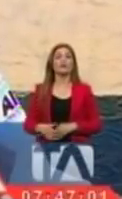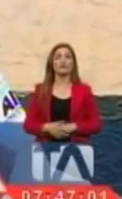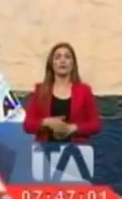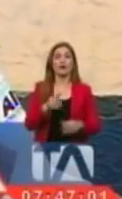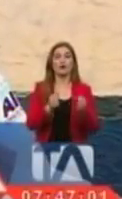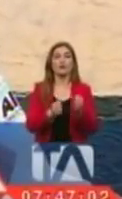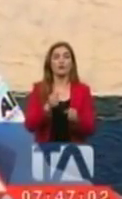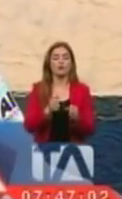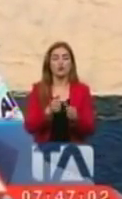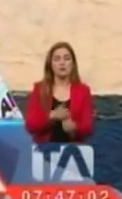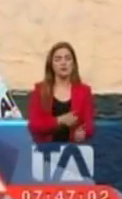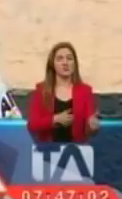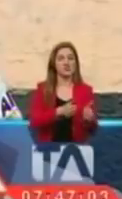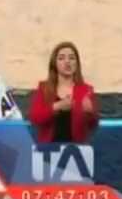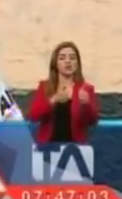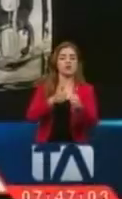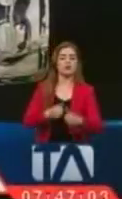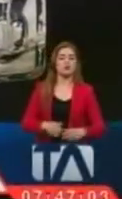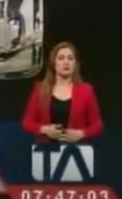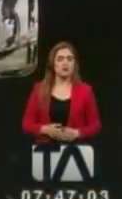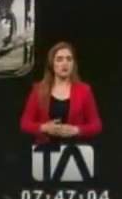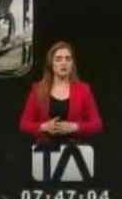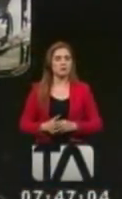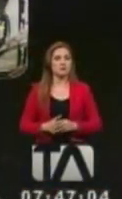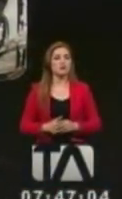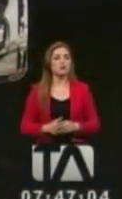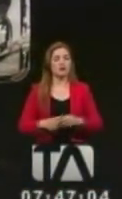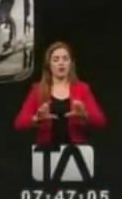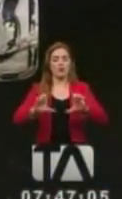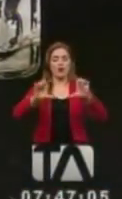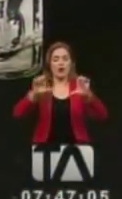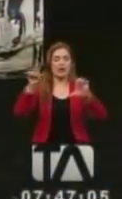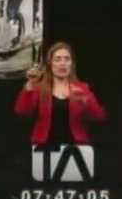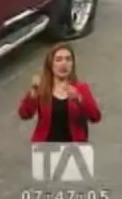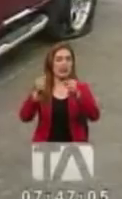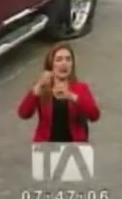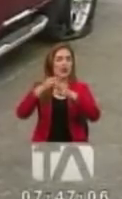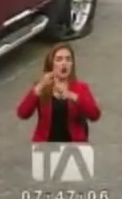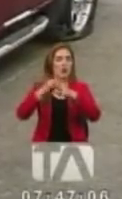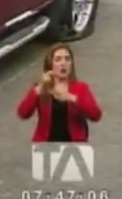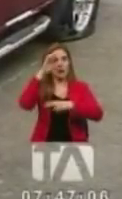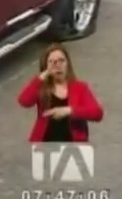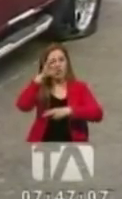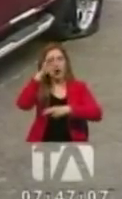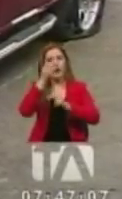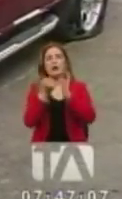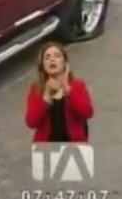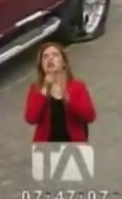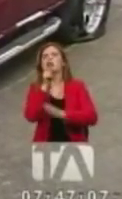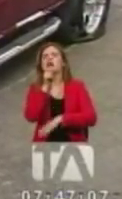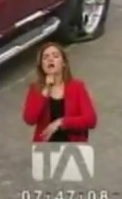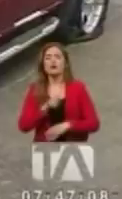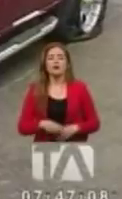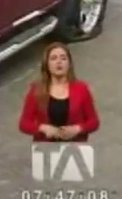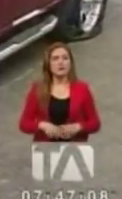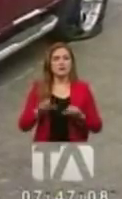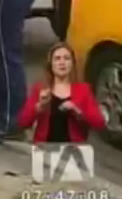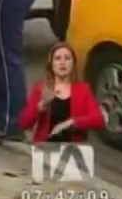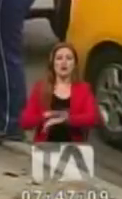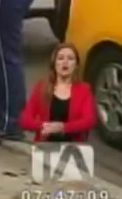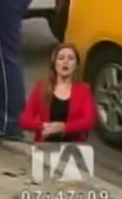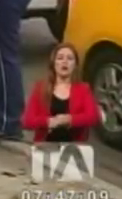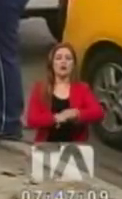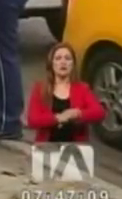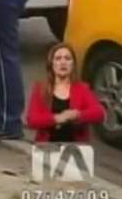nuestra y le dimos persecución con esa camioneta sitio mediante la placa en la camioneta el conductor prófugo se piensa localizarlo para que pueda ser